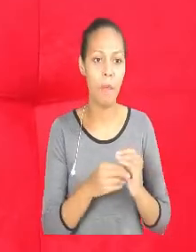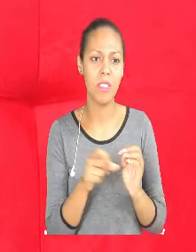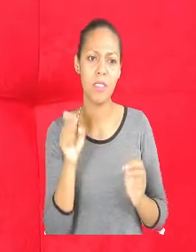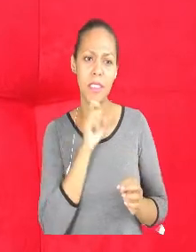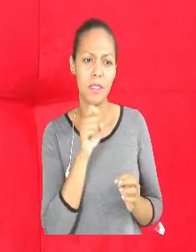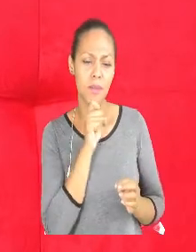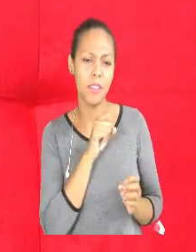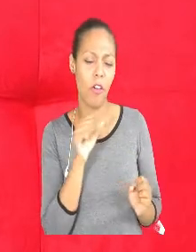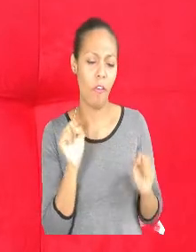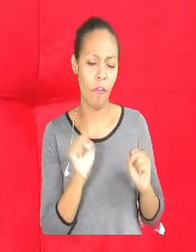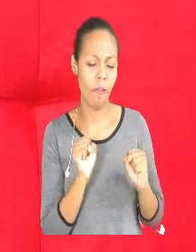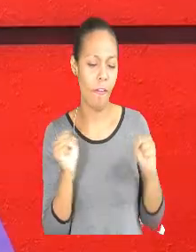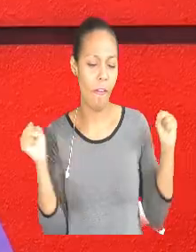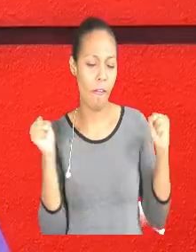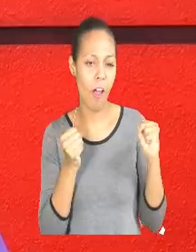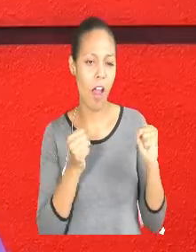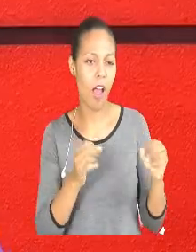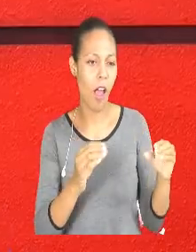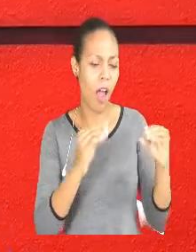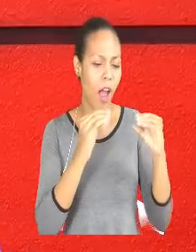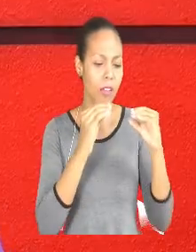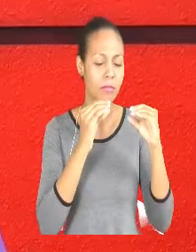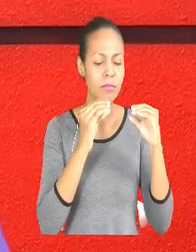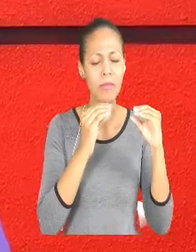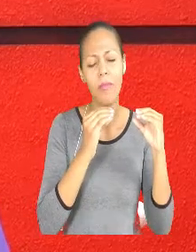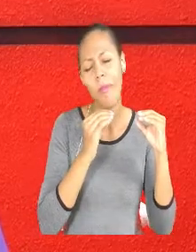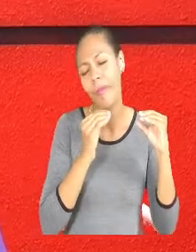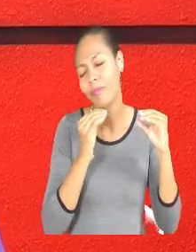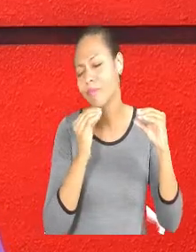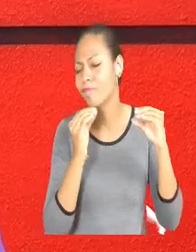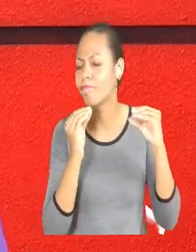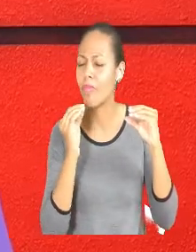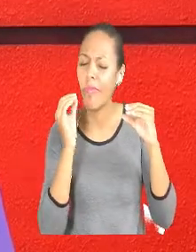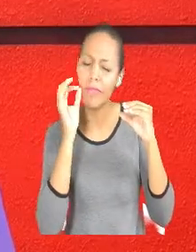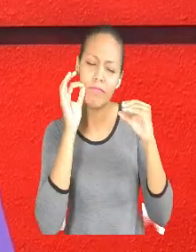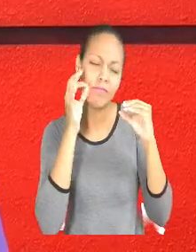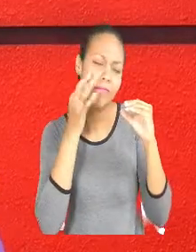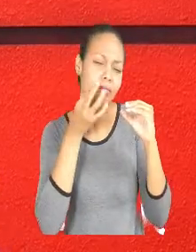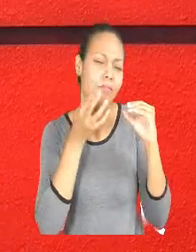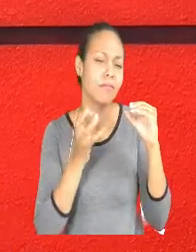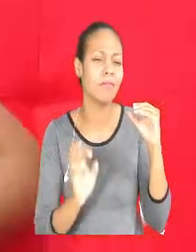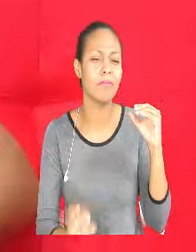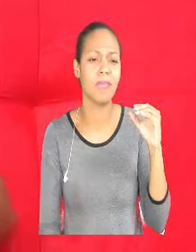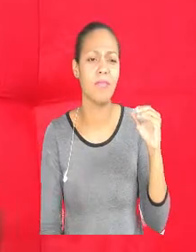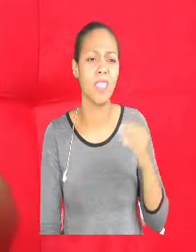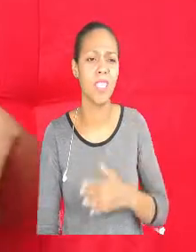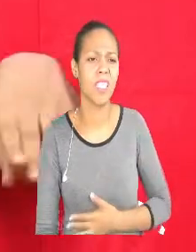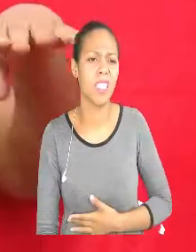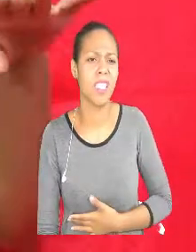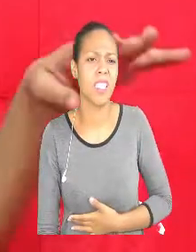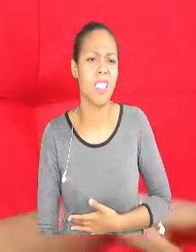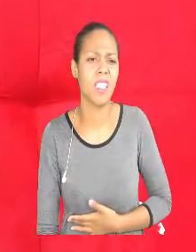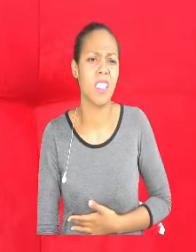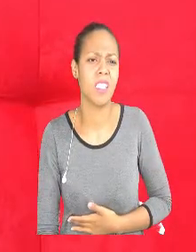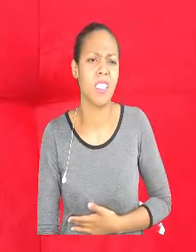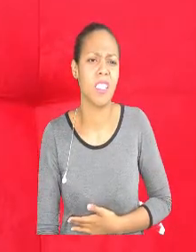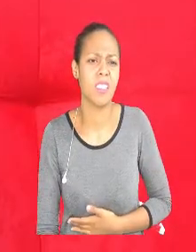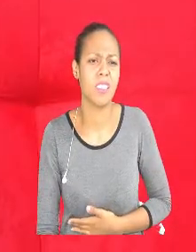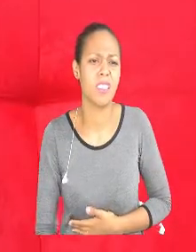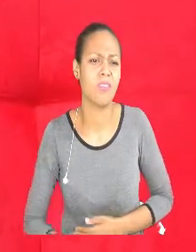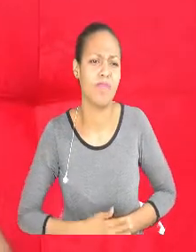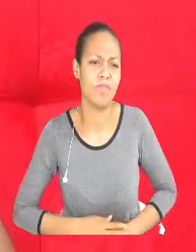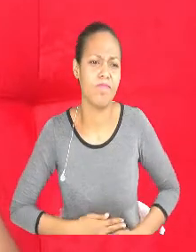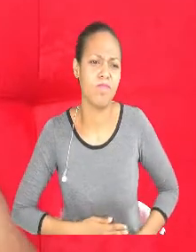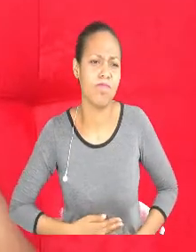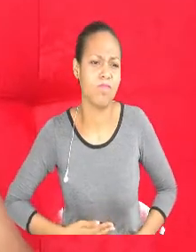fría, un sabor crujiente, delicioso. No te lo puedes perder, invitada. A mí me acaban de sonar las tripas porque con esa descripción me acabo de